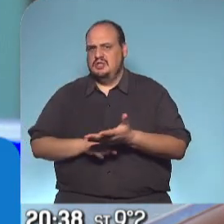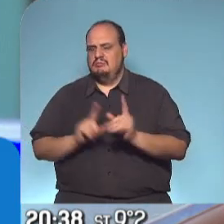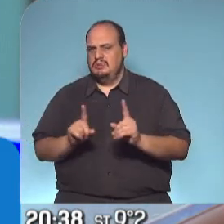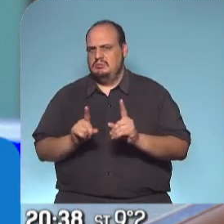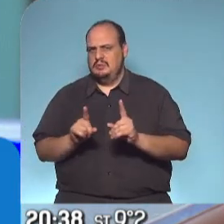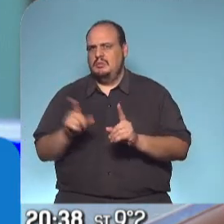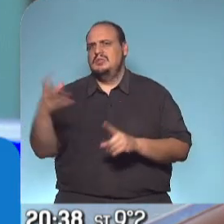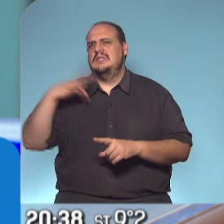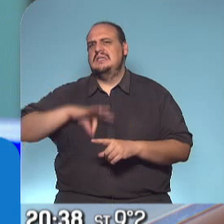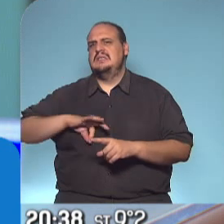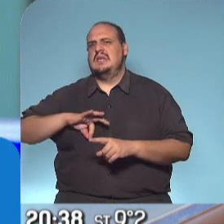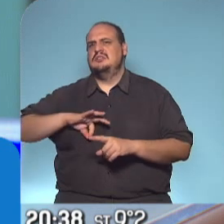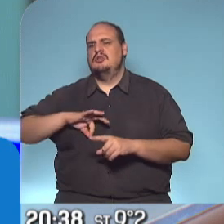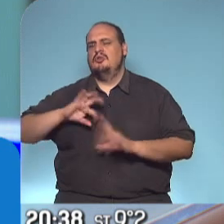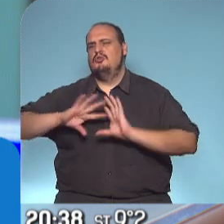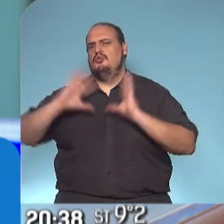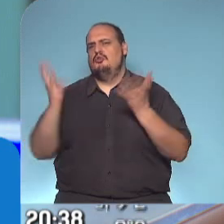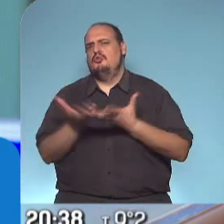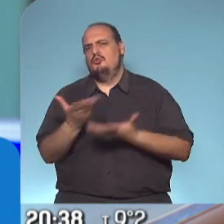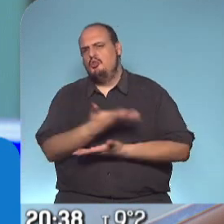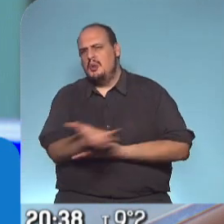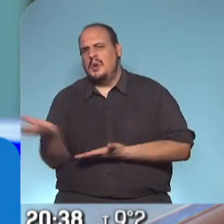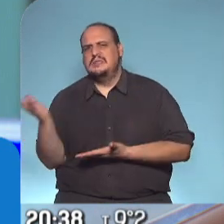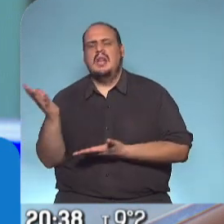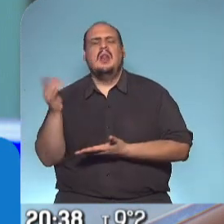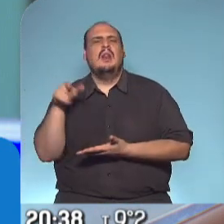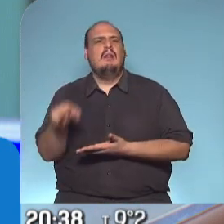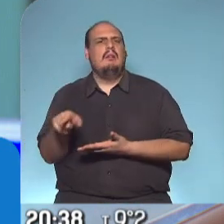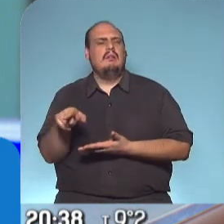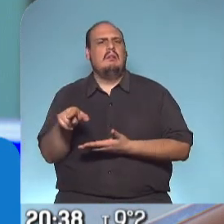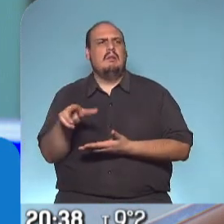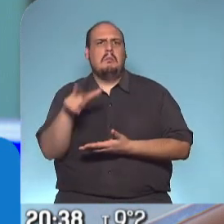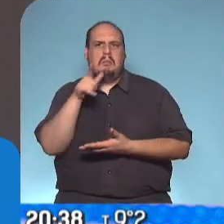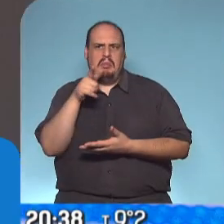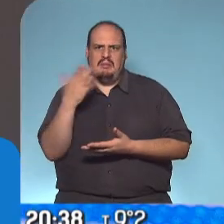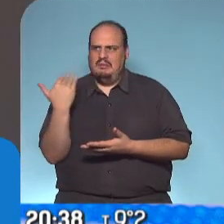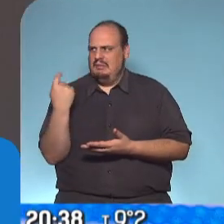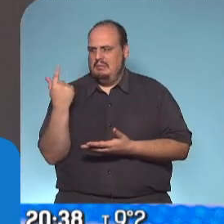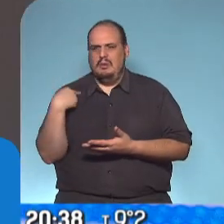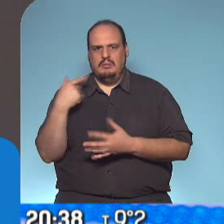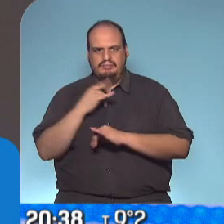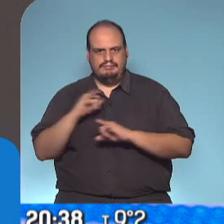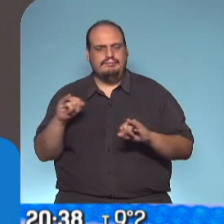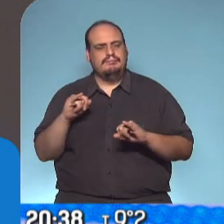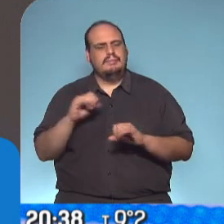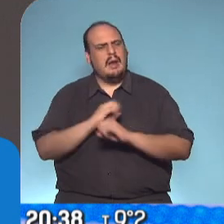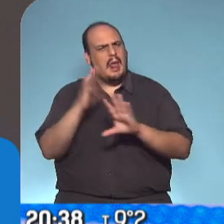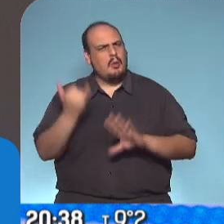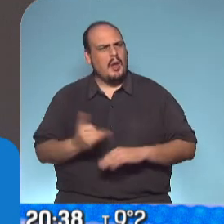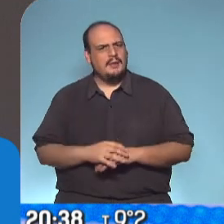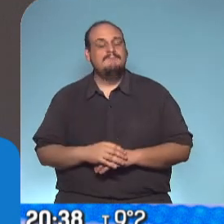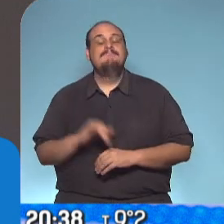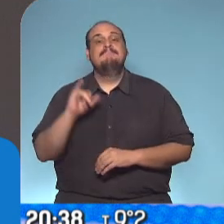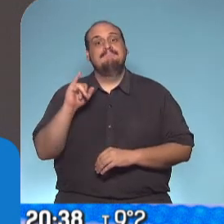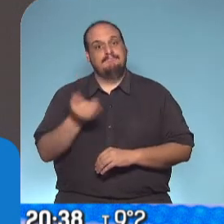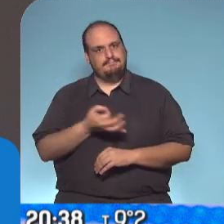adelantar, alguna precisión para dar. Entiendo que es todo muy incipiente. Sí, es muy